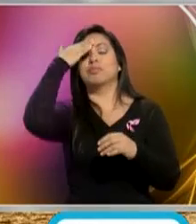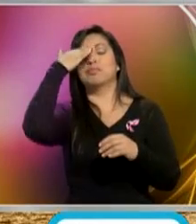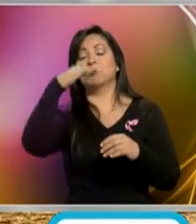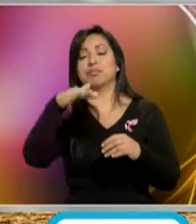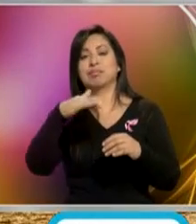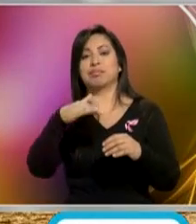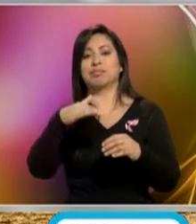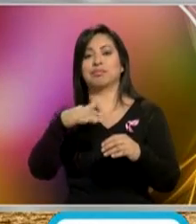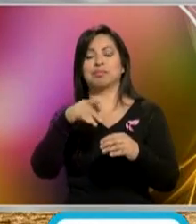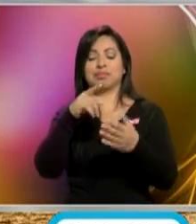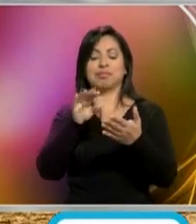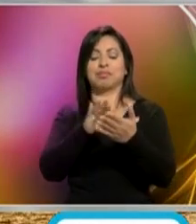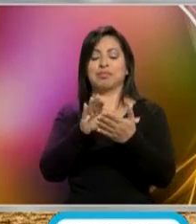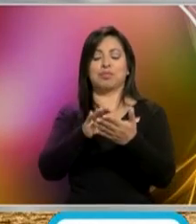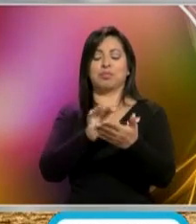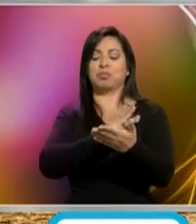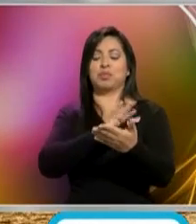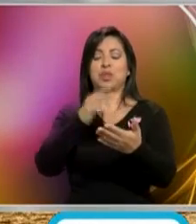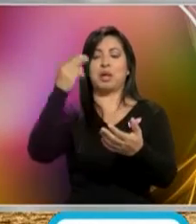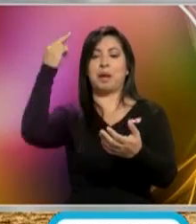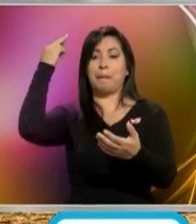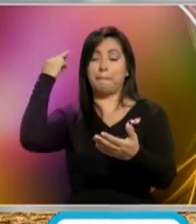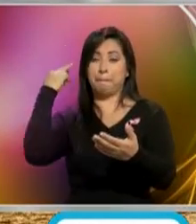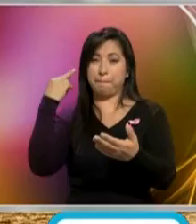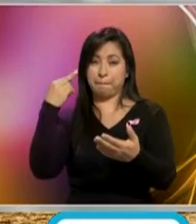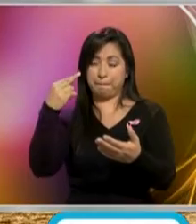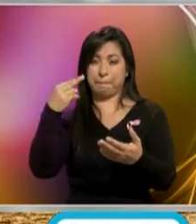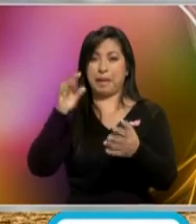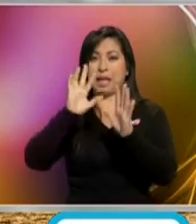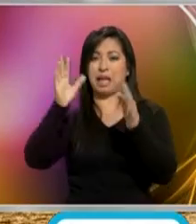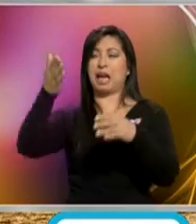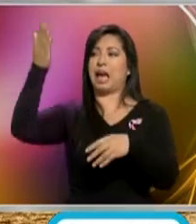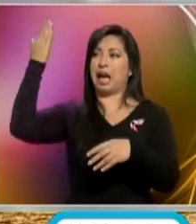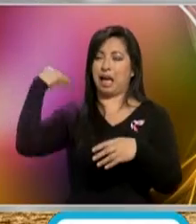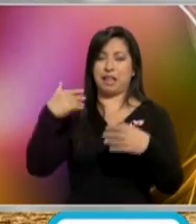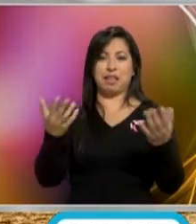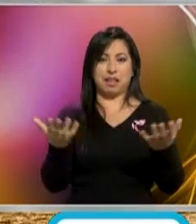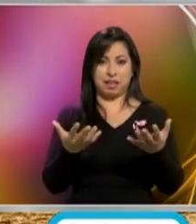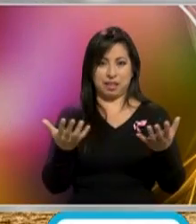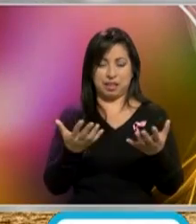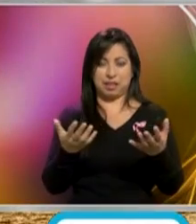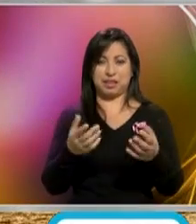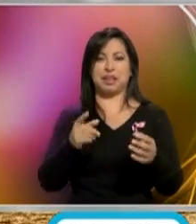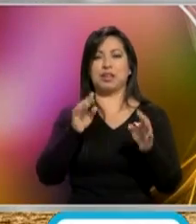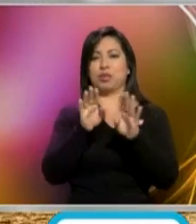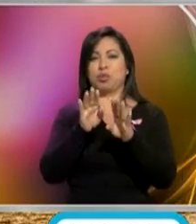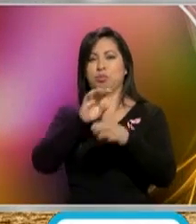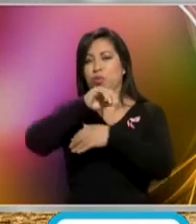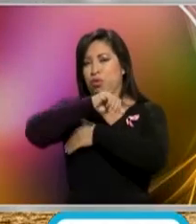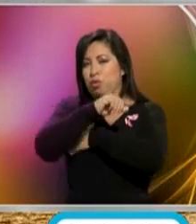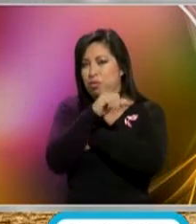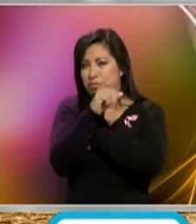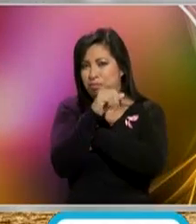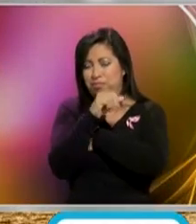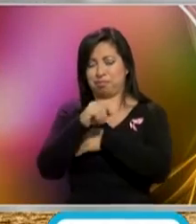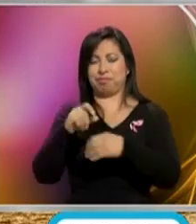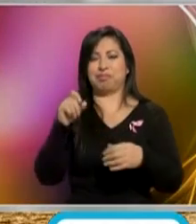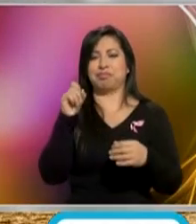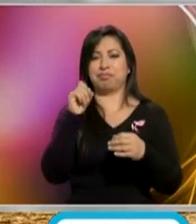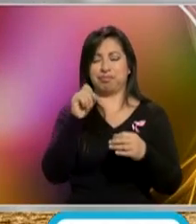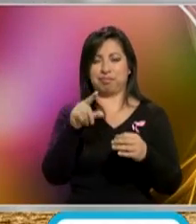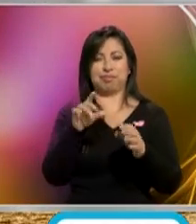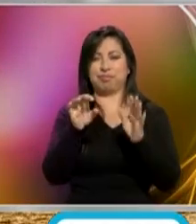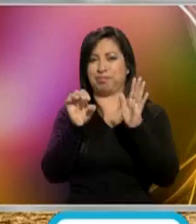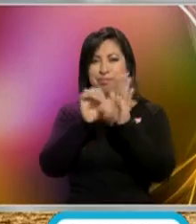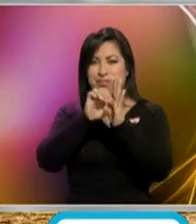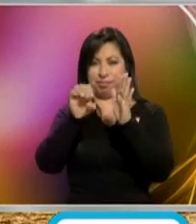por ejemplo, de los viajes que has hecho y de los que estás planeando hacer, te va guardando información de tal forma que si estoy planeando un viaje a